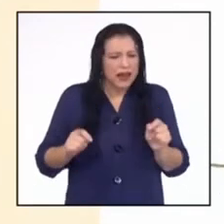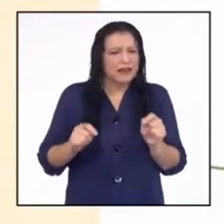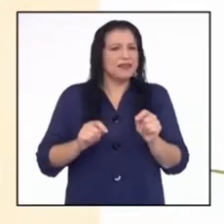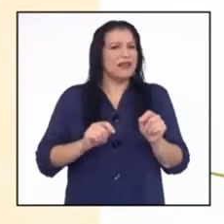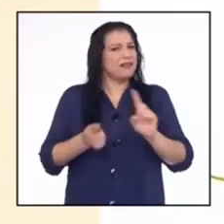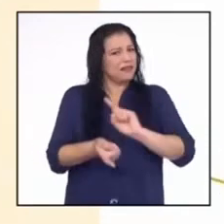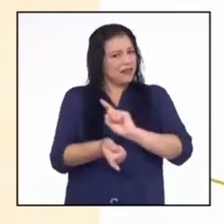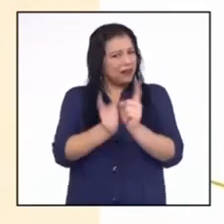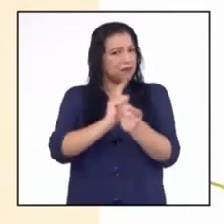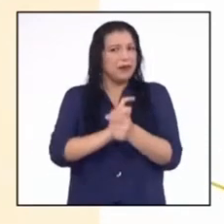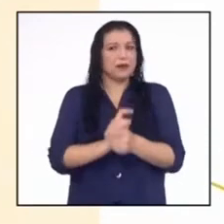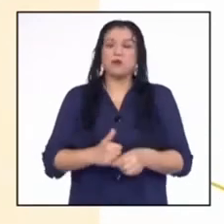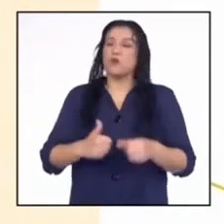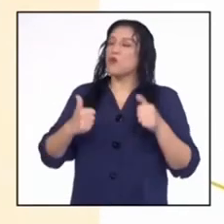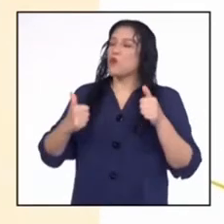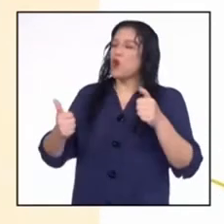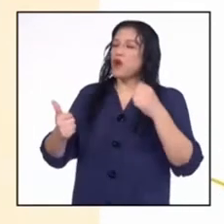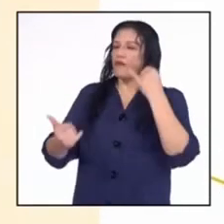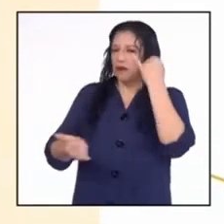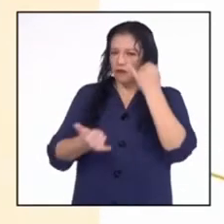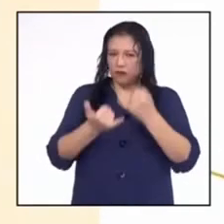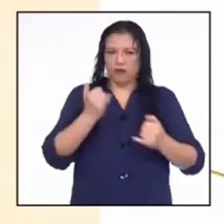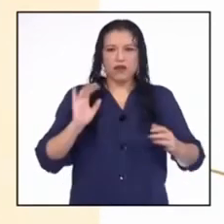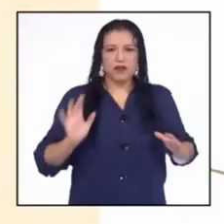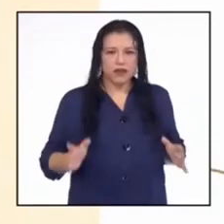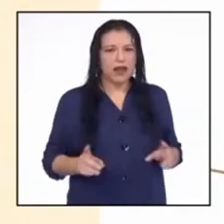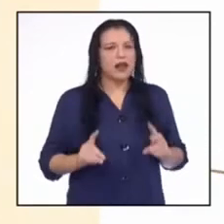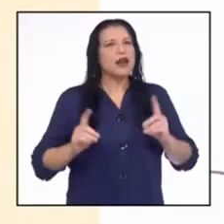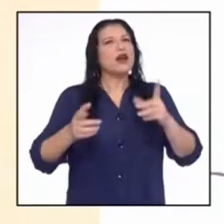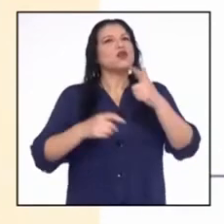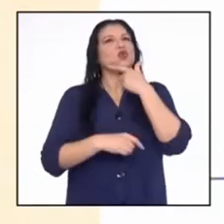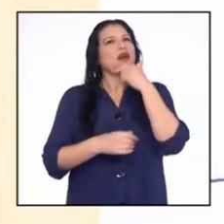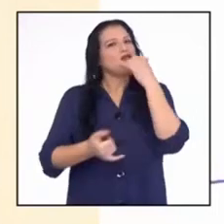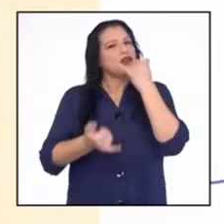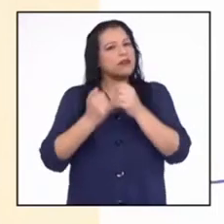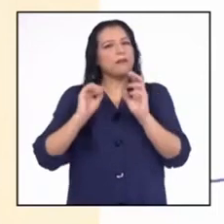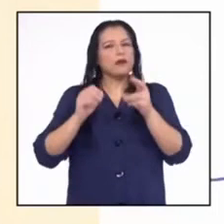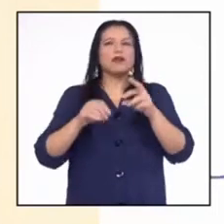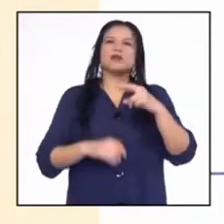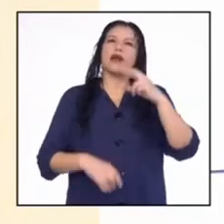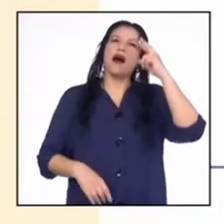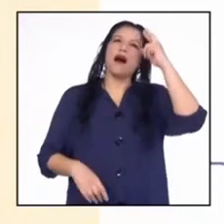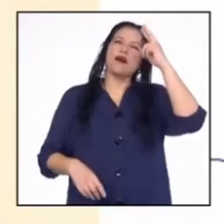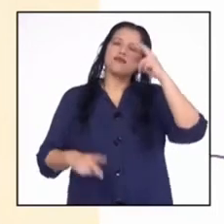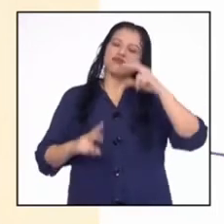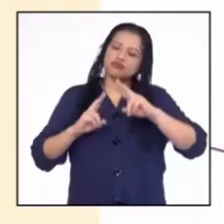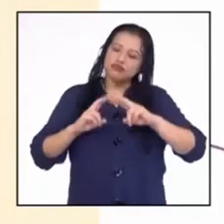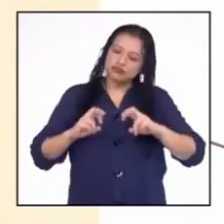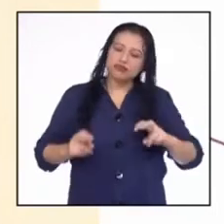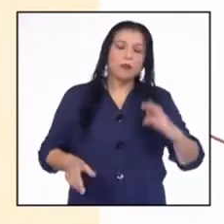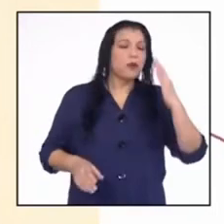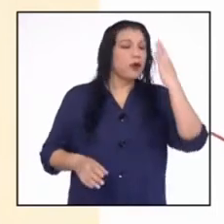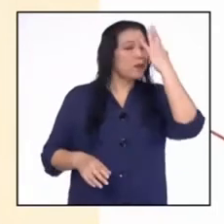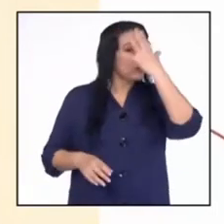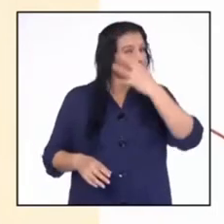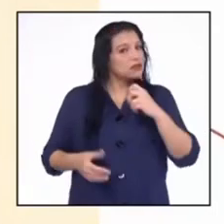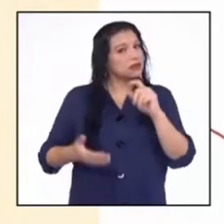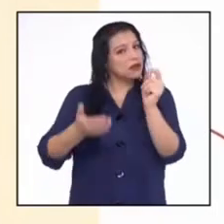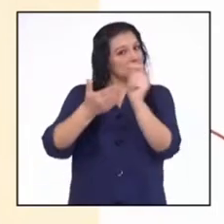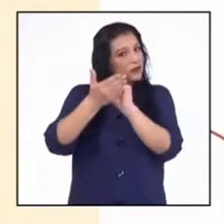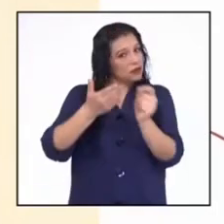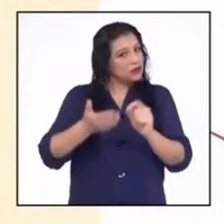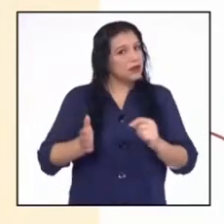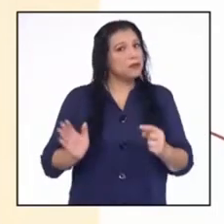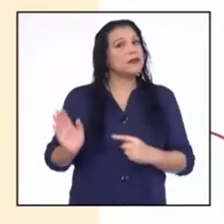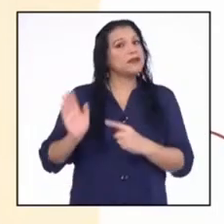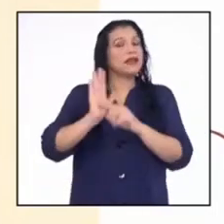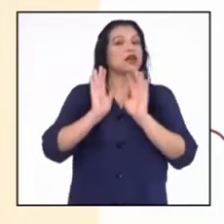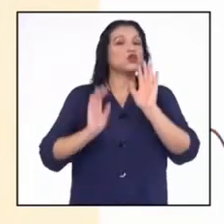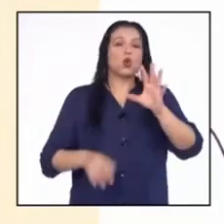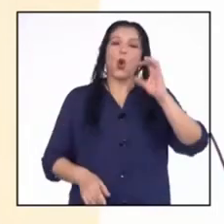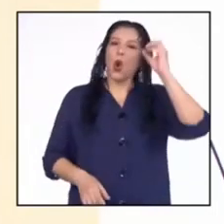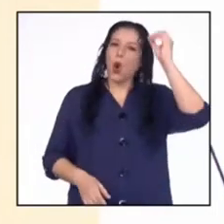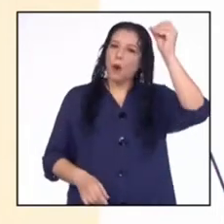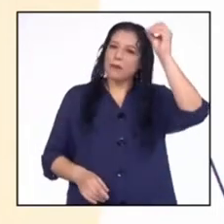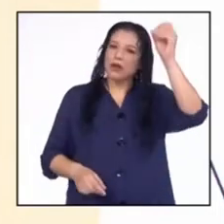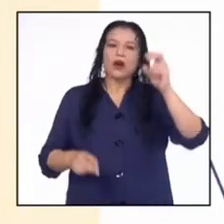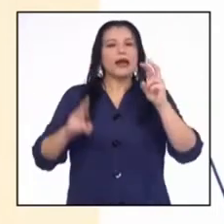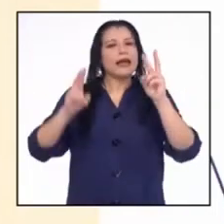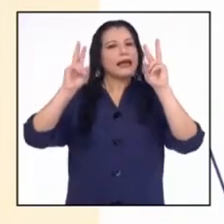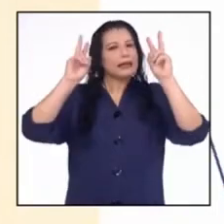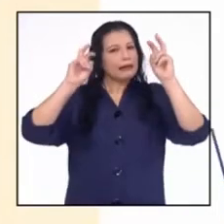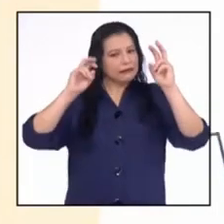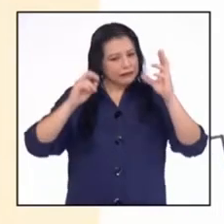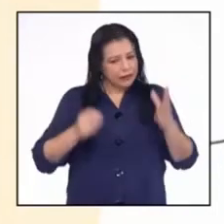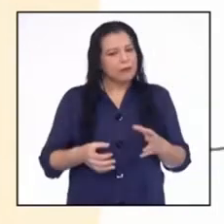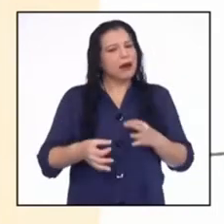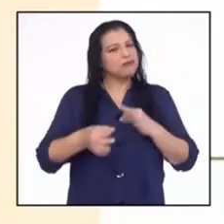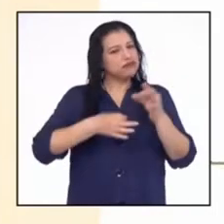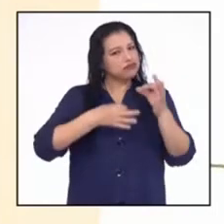¡Qué lindo final, Junior! Generas una reflexión muy bonita con tu texto. Está expresada tu opinión y el tema está